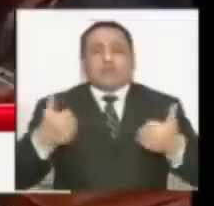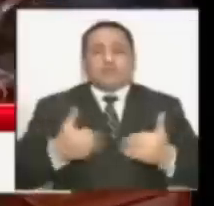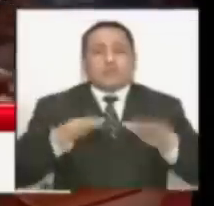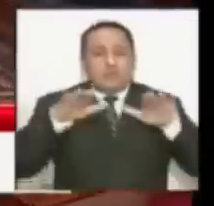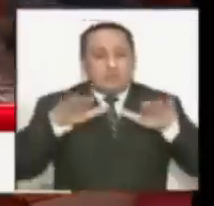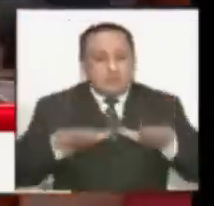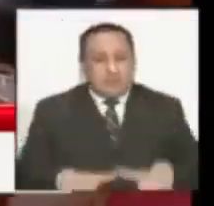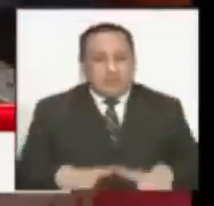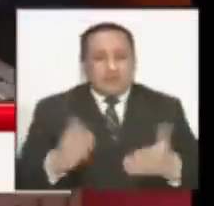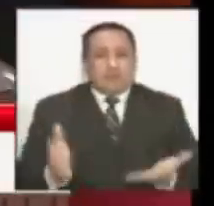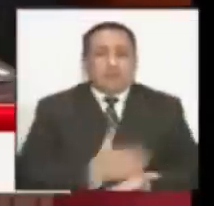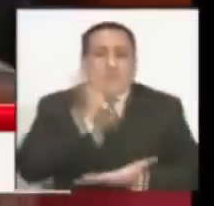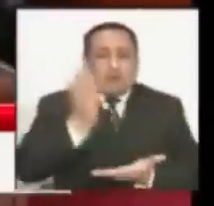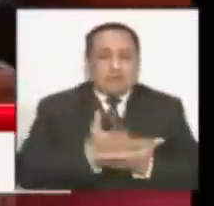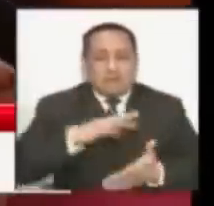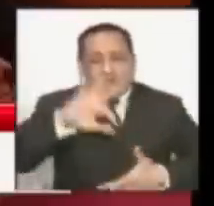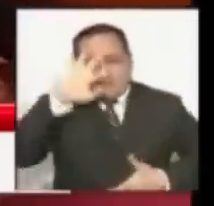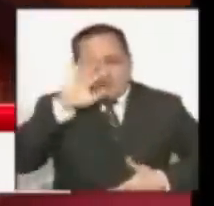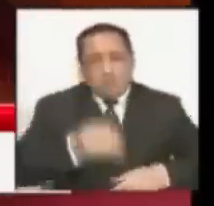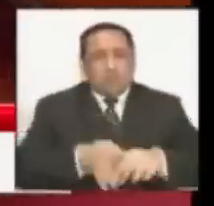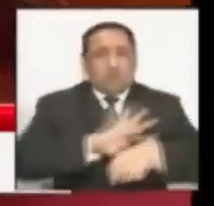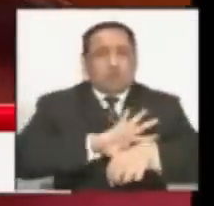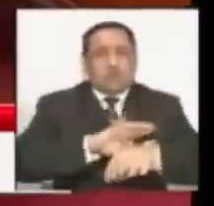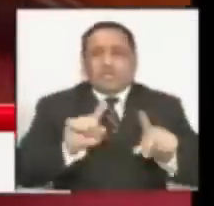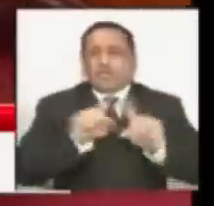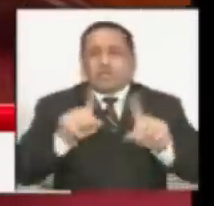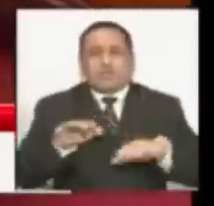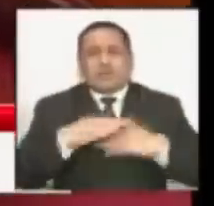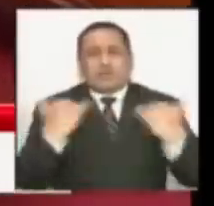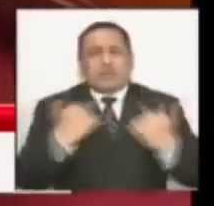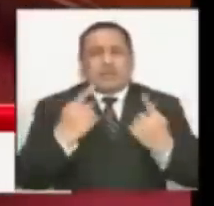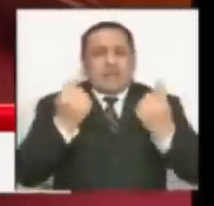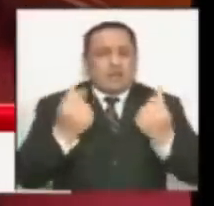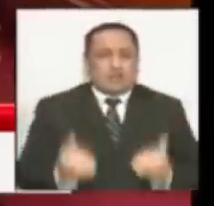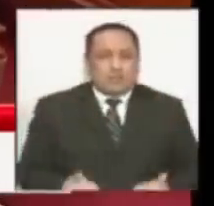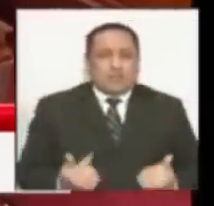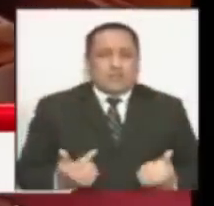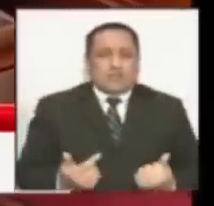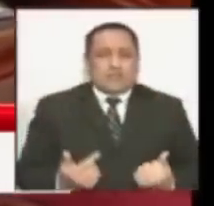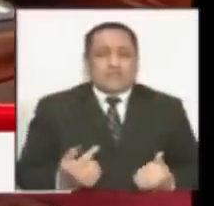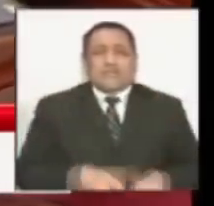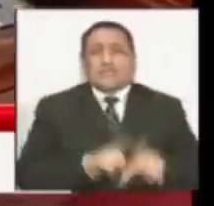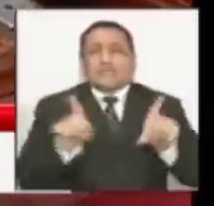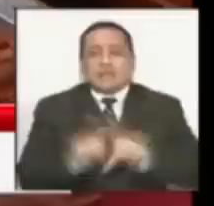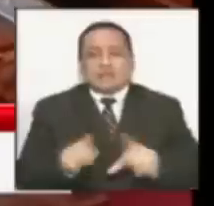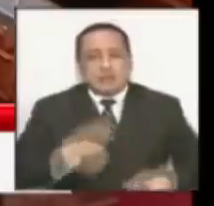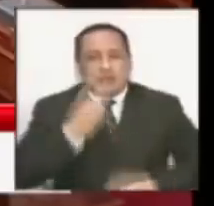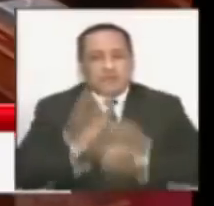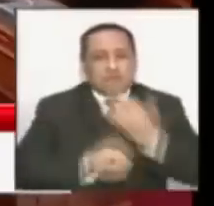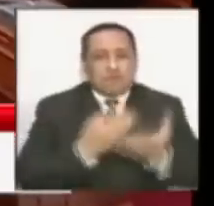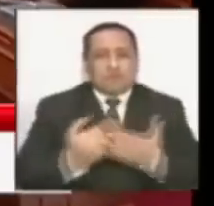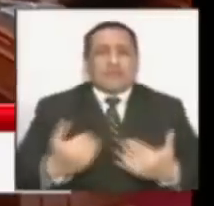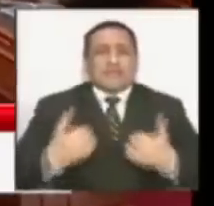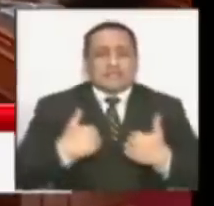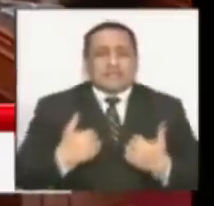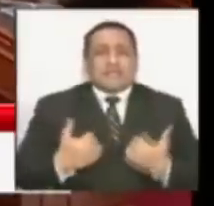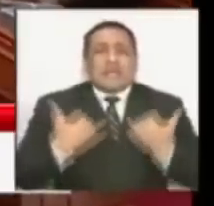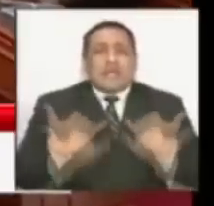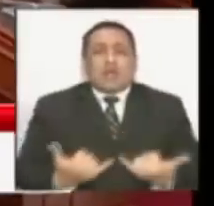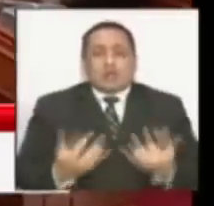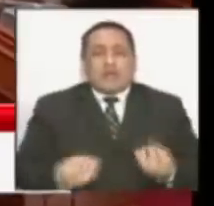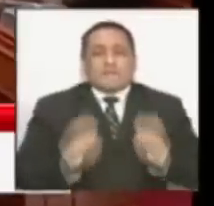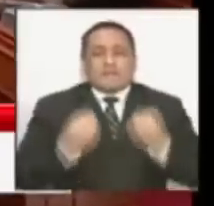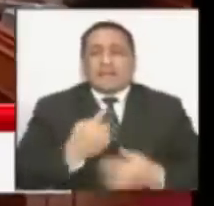Quedó entonces claro que su discurso fue bastante pacífico. Invitó